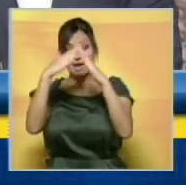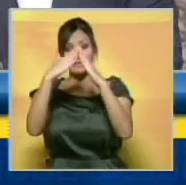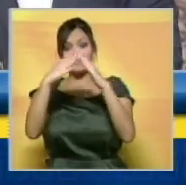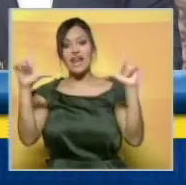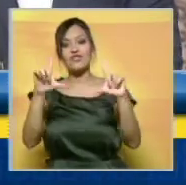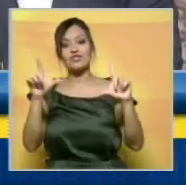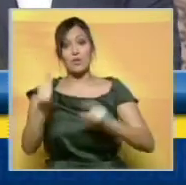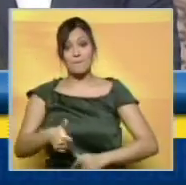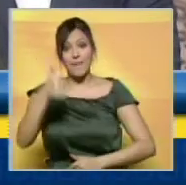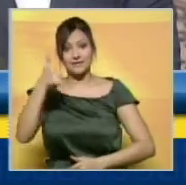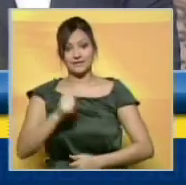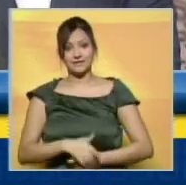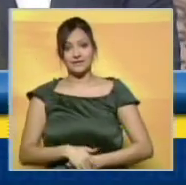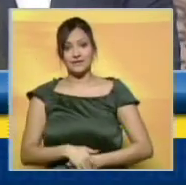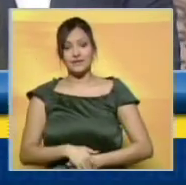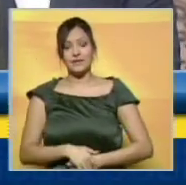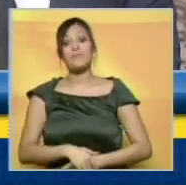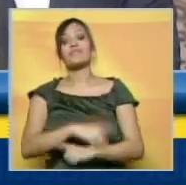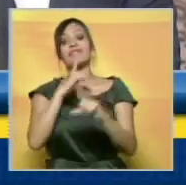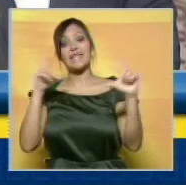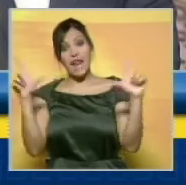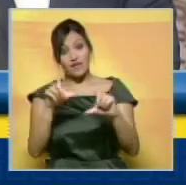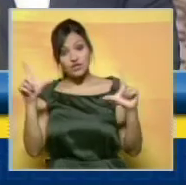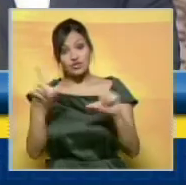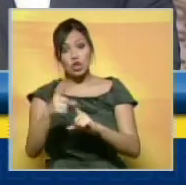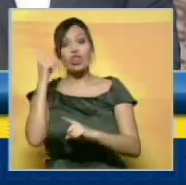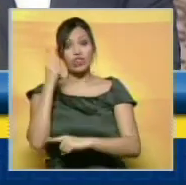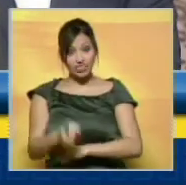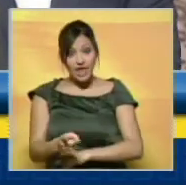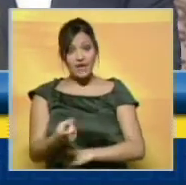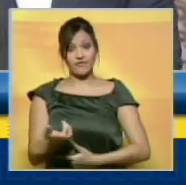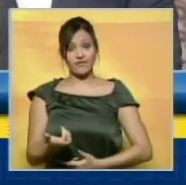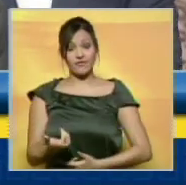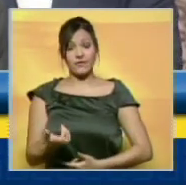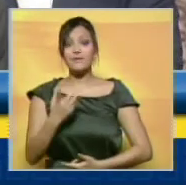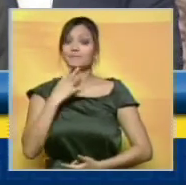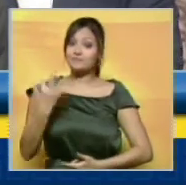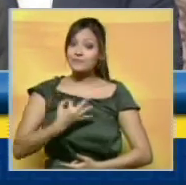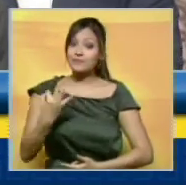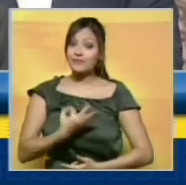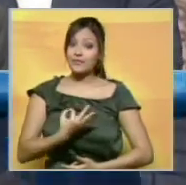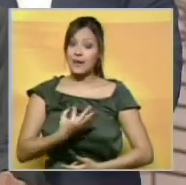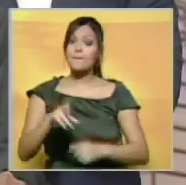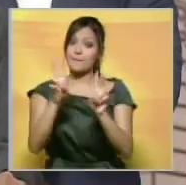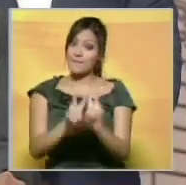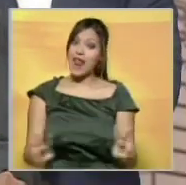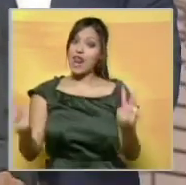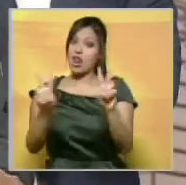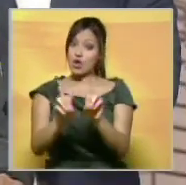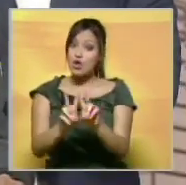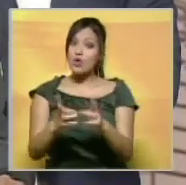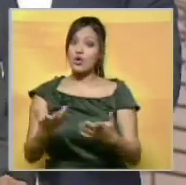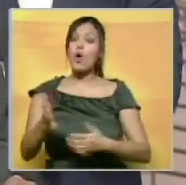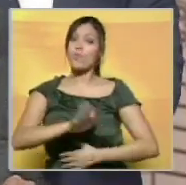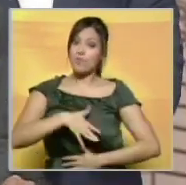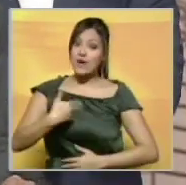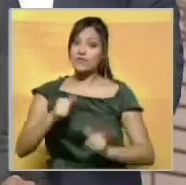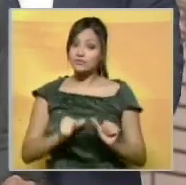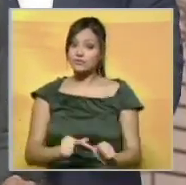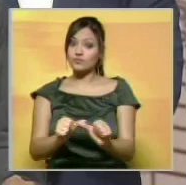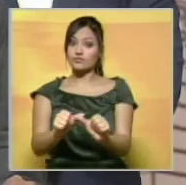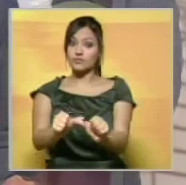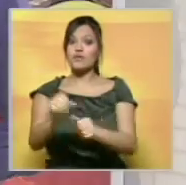televisión. Y esa televisión tiene que estar realmente fundada en valores para que realmente podamos salir adelante en